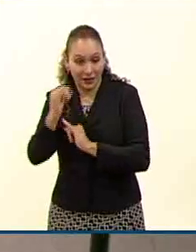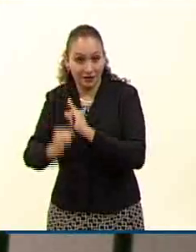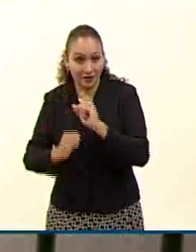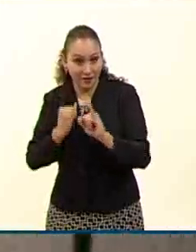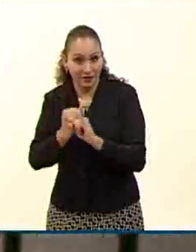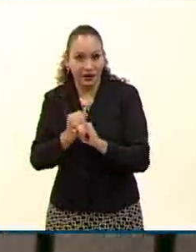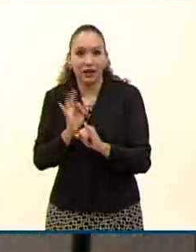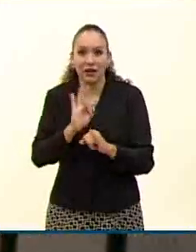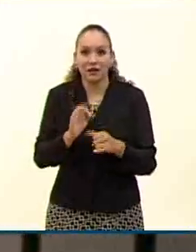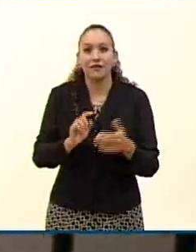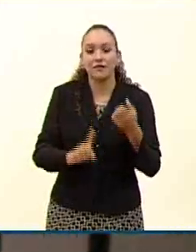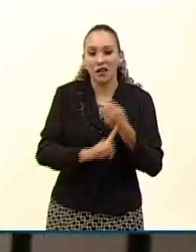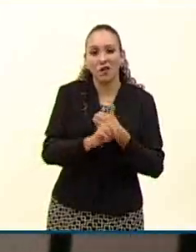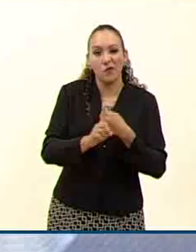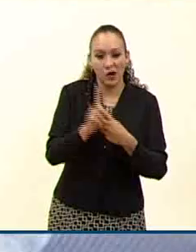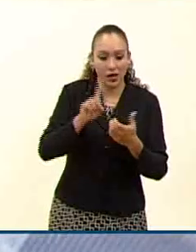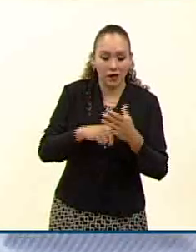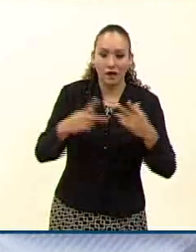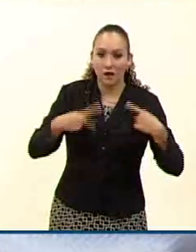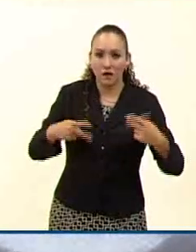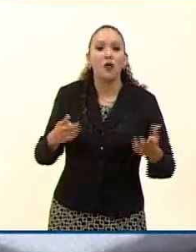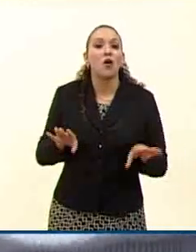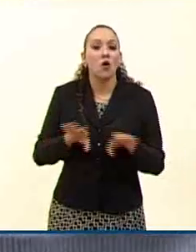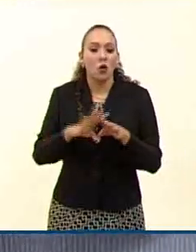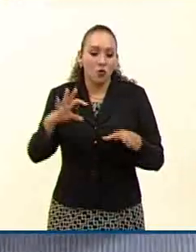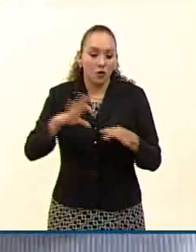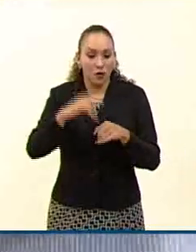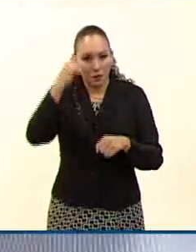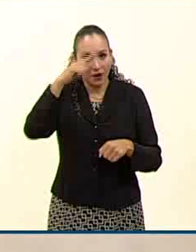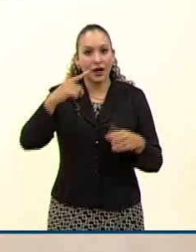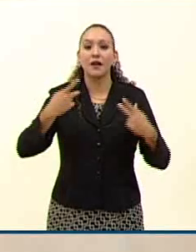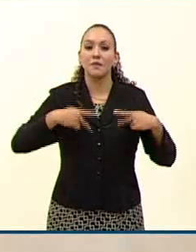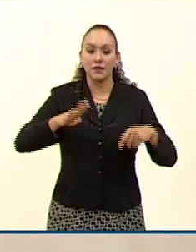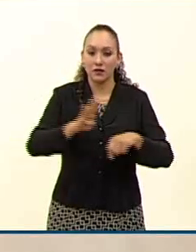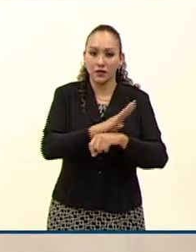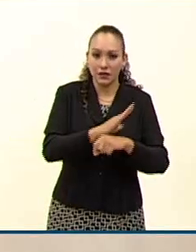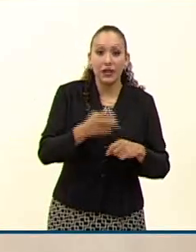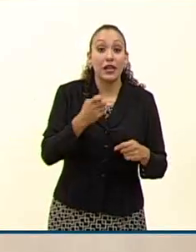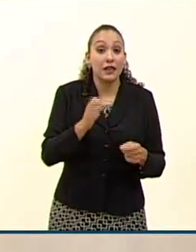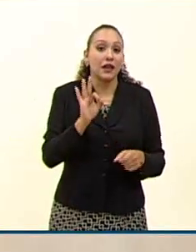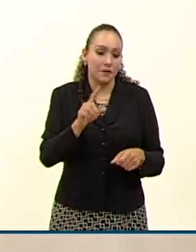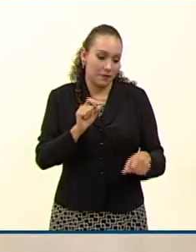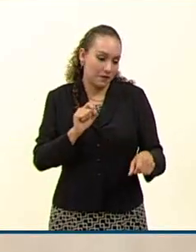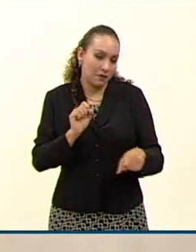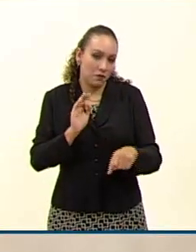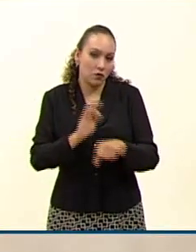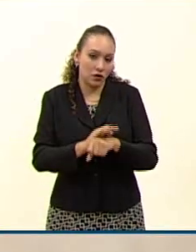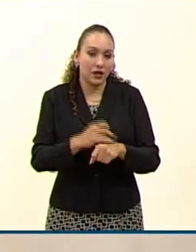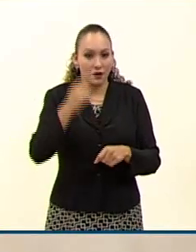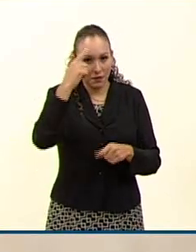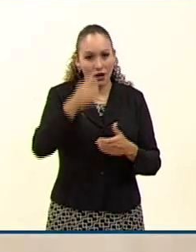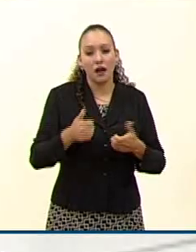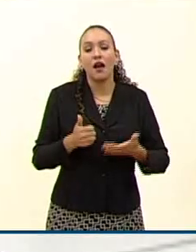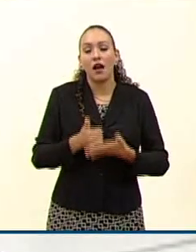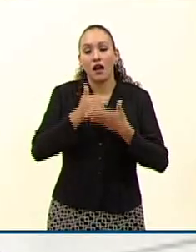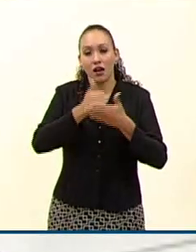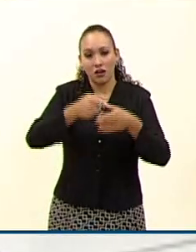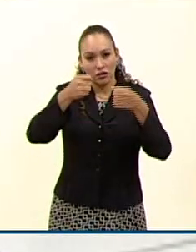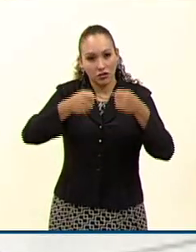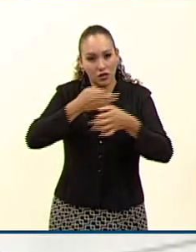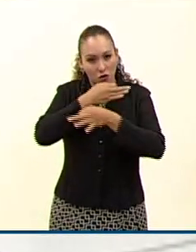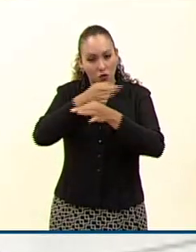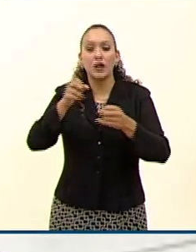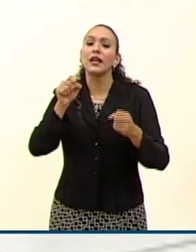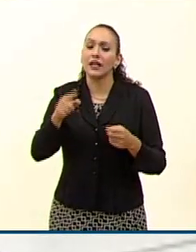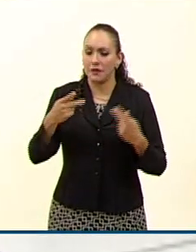pueden afectar nuestro derecho interno y mantener la prisión preventiva oficiosa con el fin de preservar la seguridad pública y los derechos de las